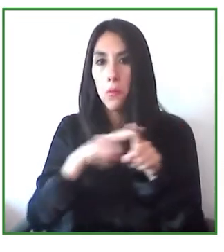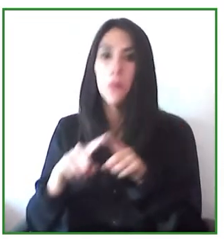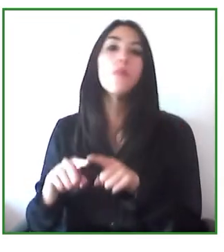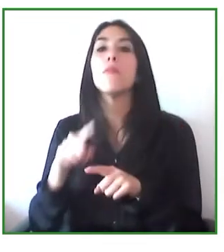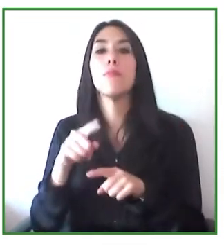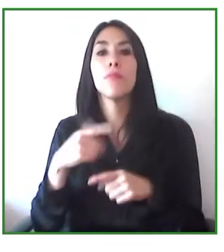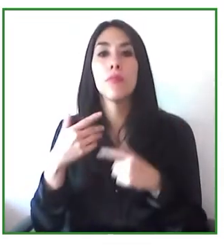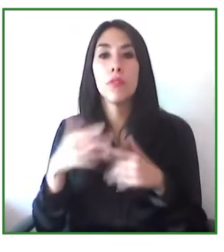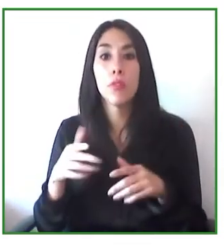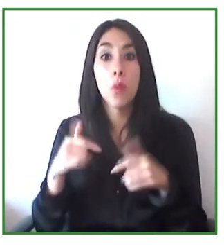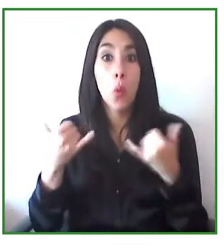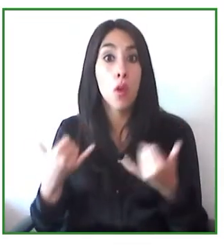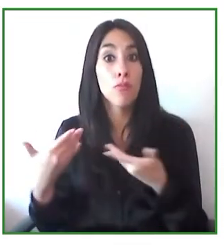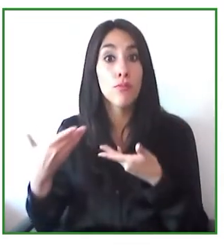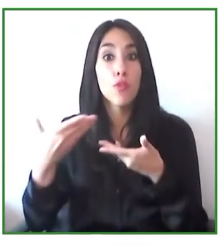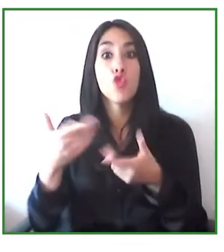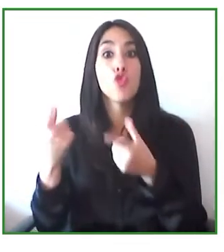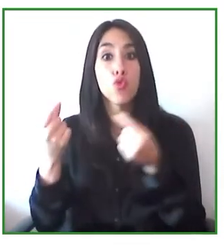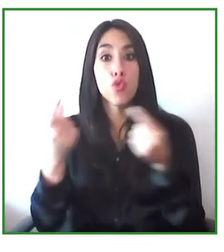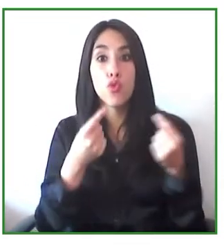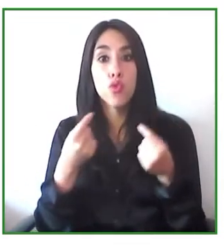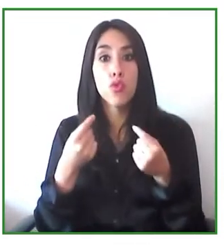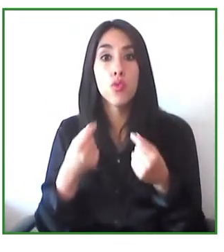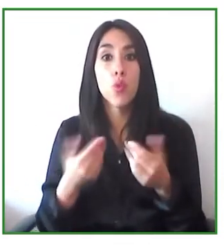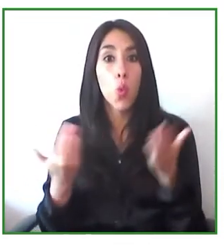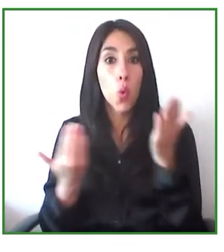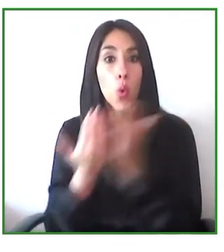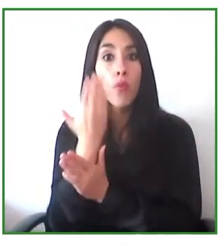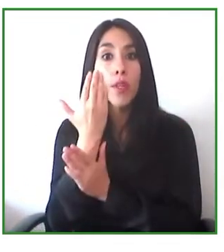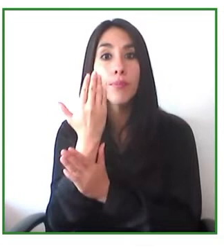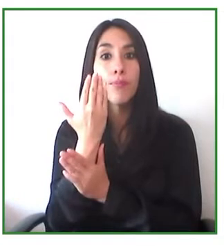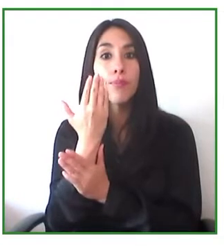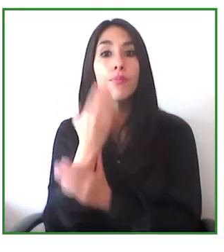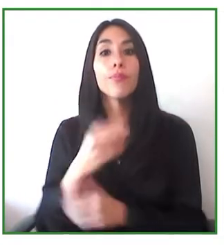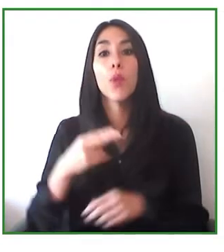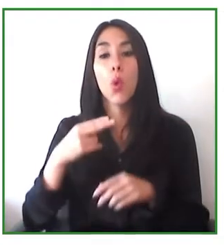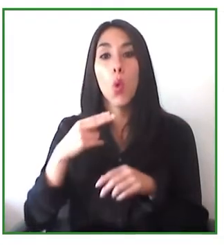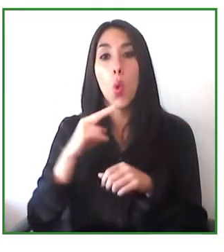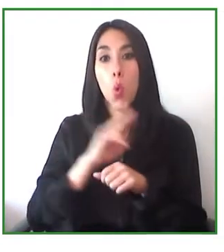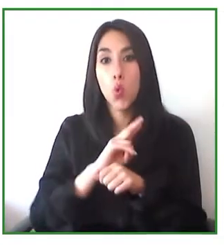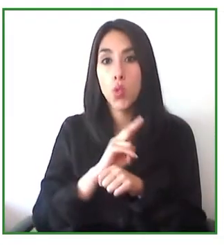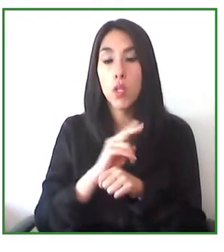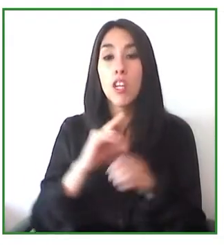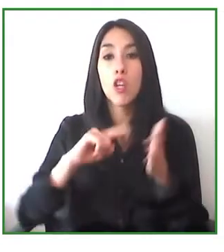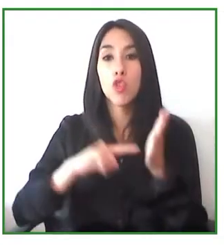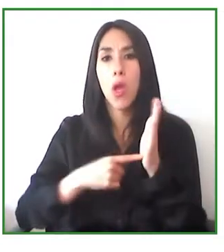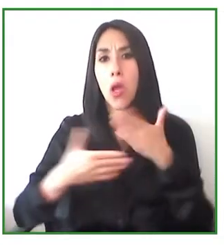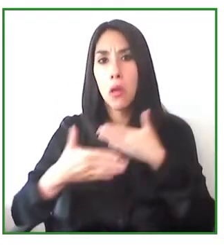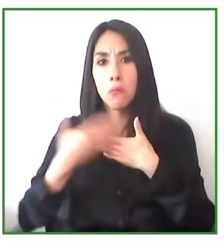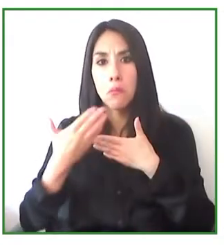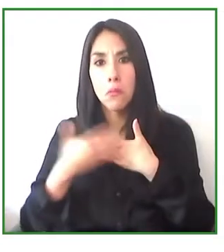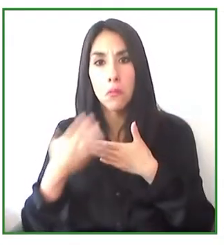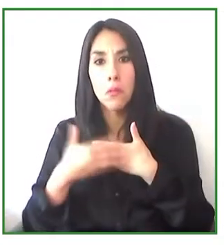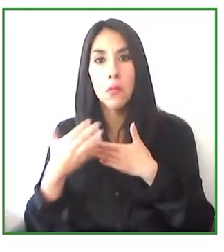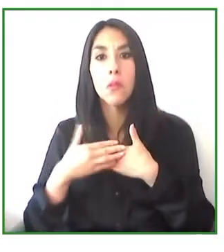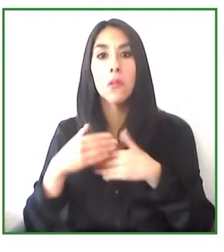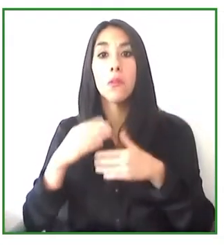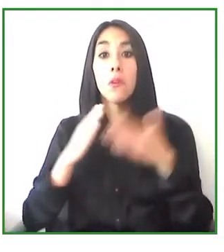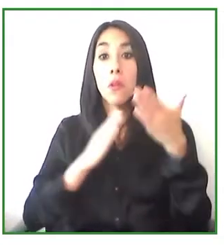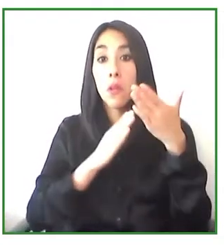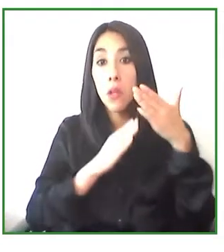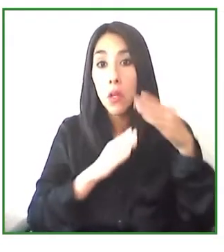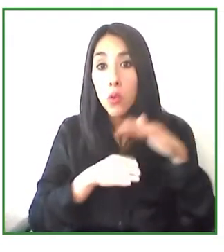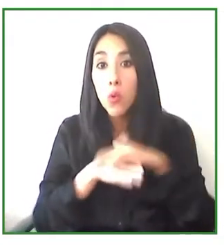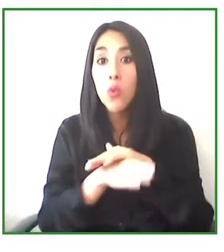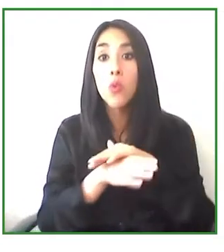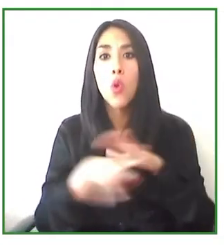uso de nuevas tecnologías que faciliten la inclusión laboral de personas con discapacidad en el mercado laboral abierto. En este